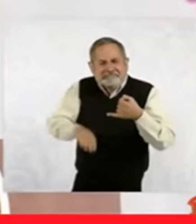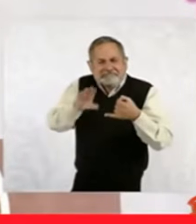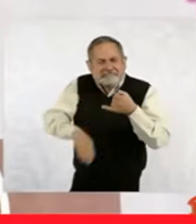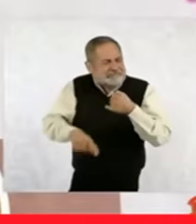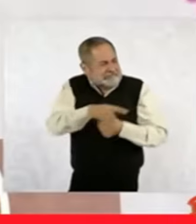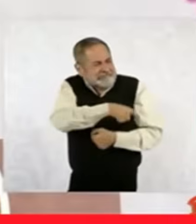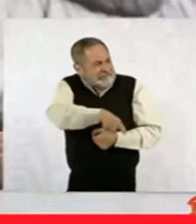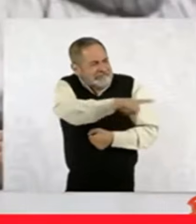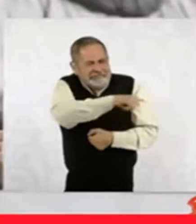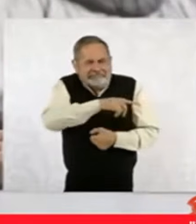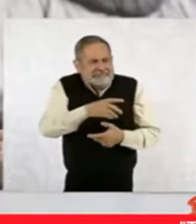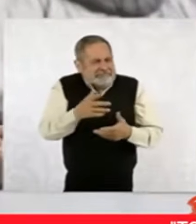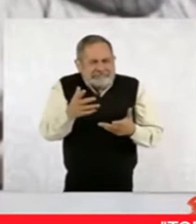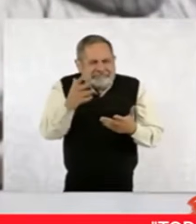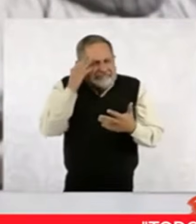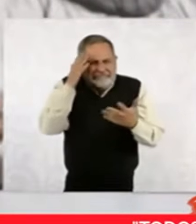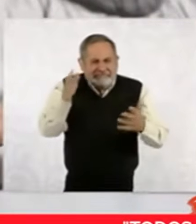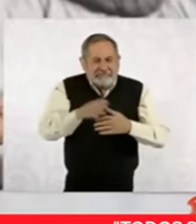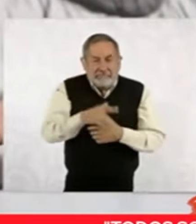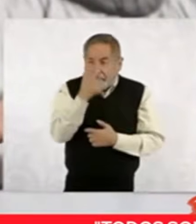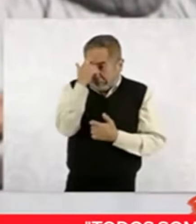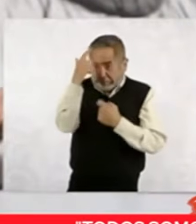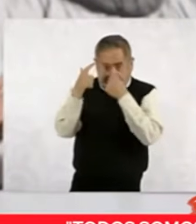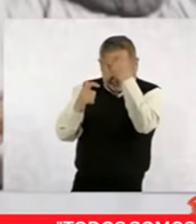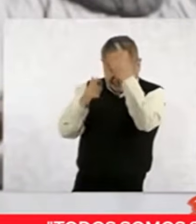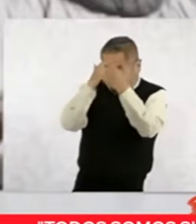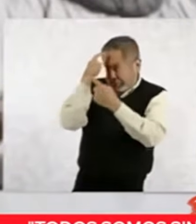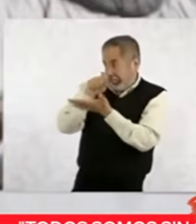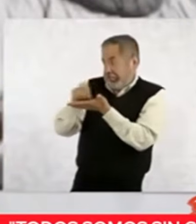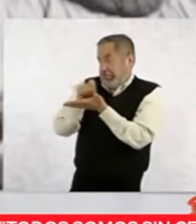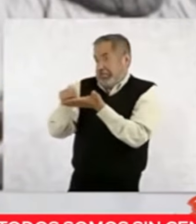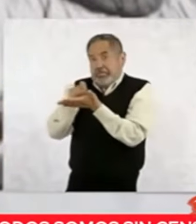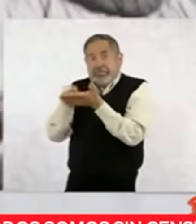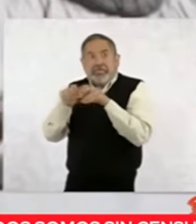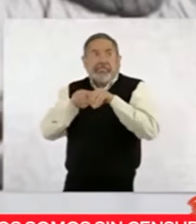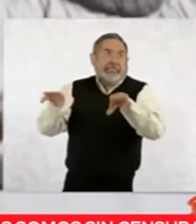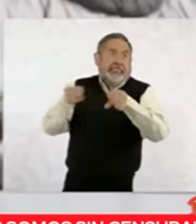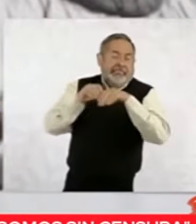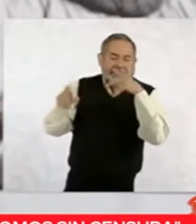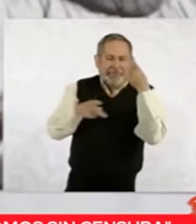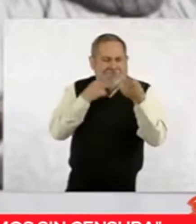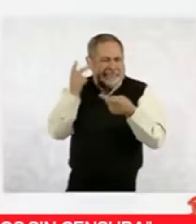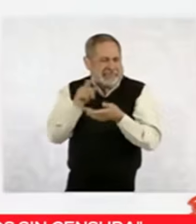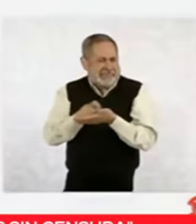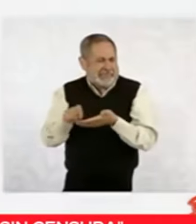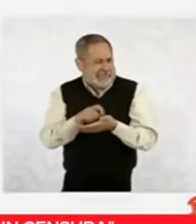O sea, inventar estas cosas, además,